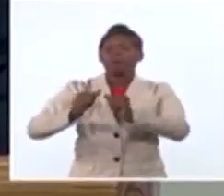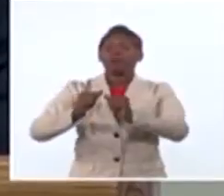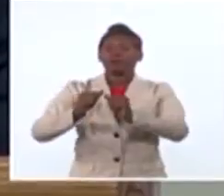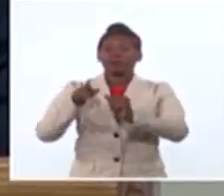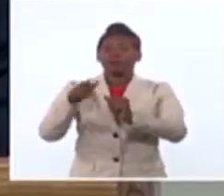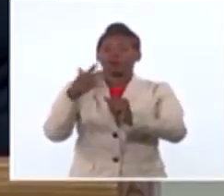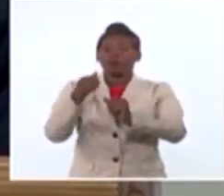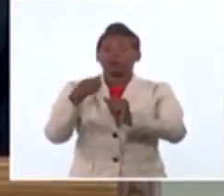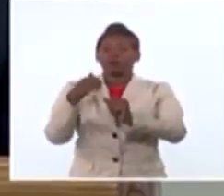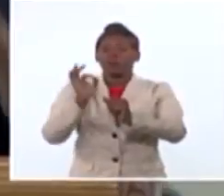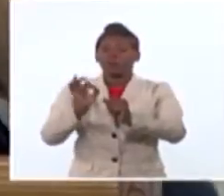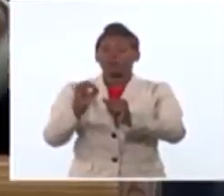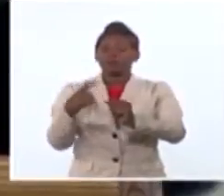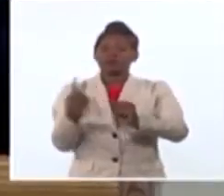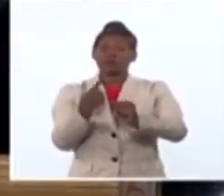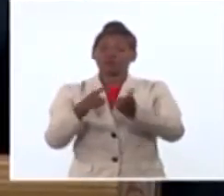interna.